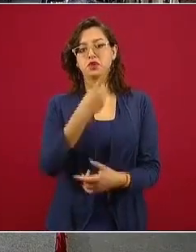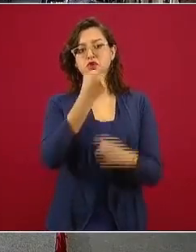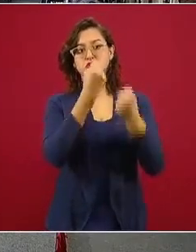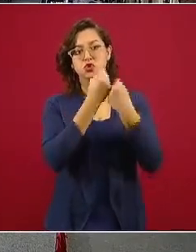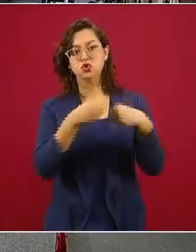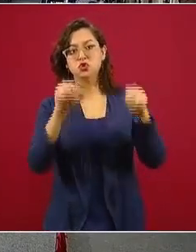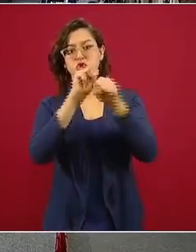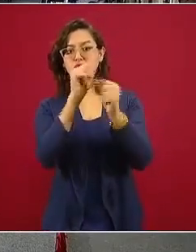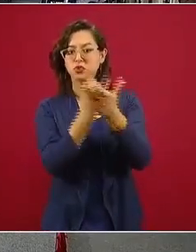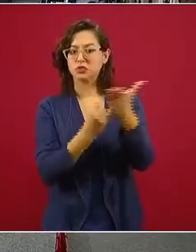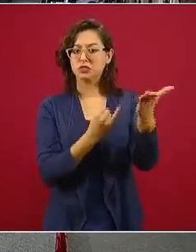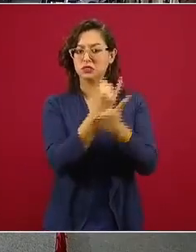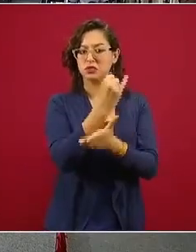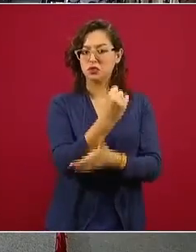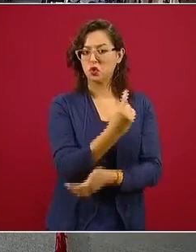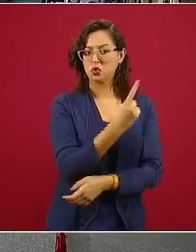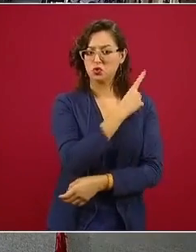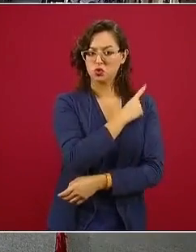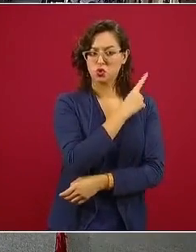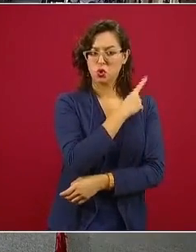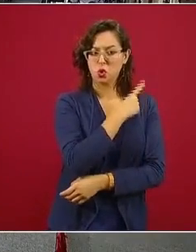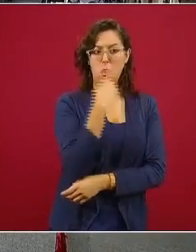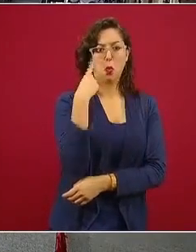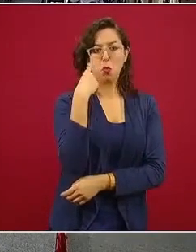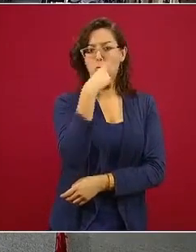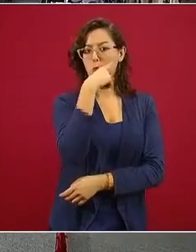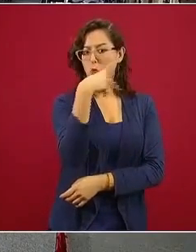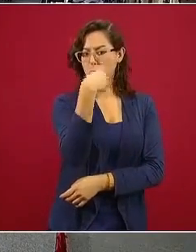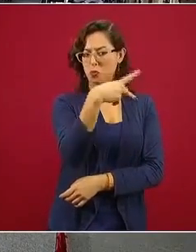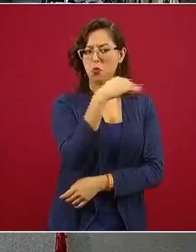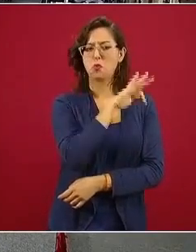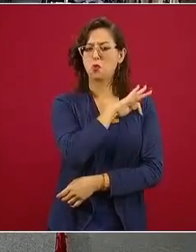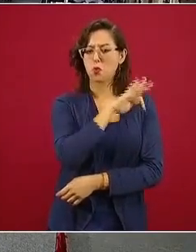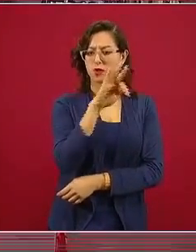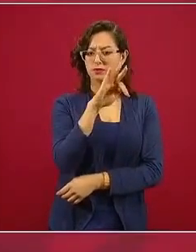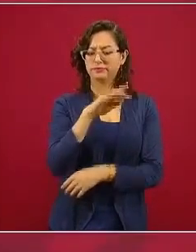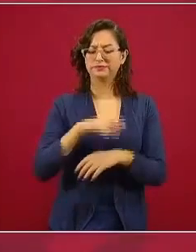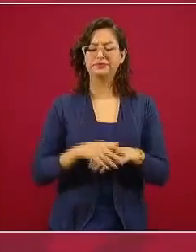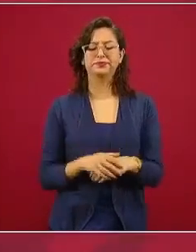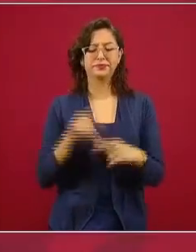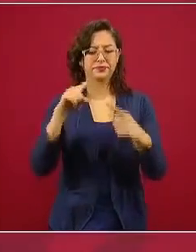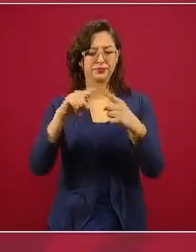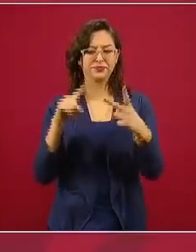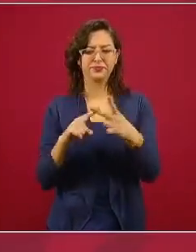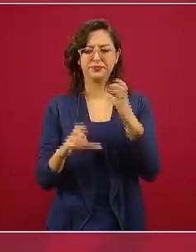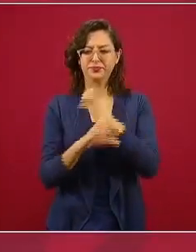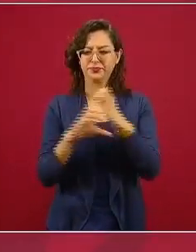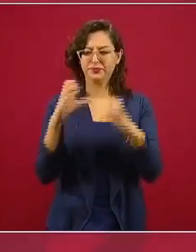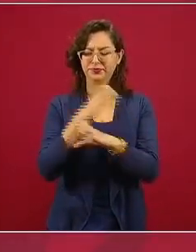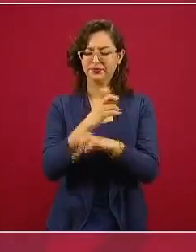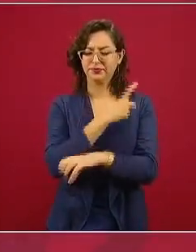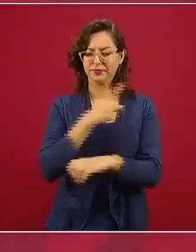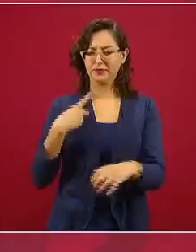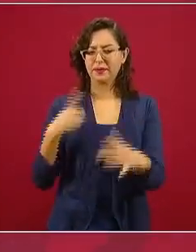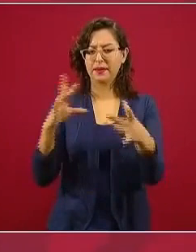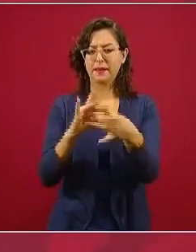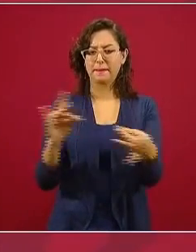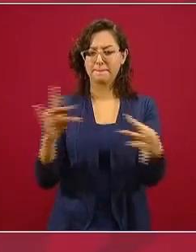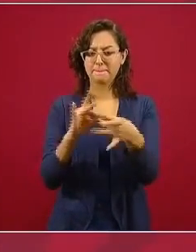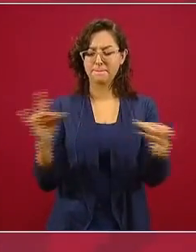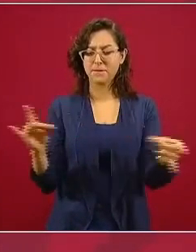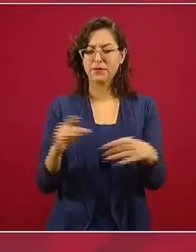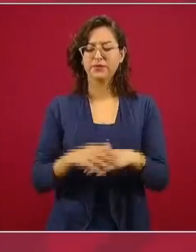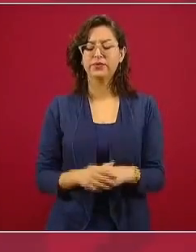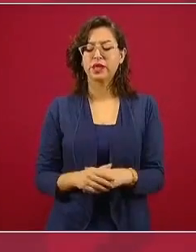socios. Aquí decir dos cosas. Por una parte, efectivamente el tratado define muy bien los paneles.